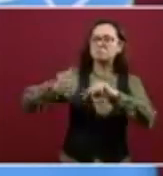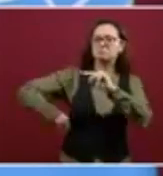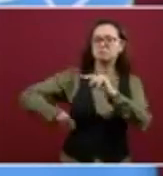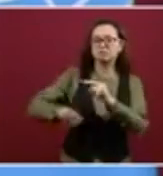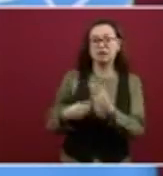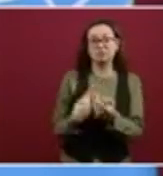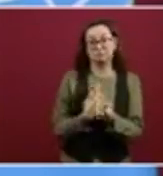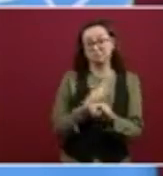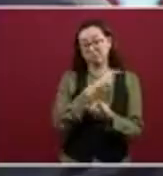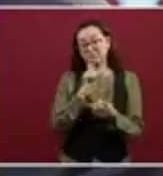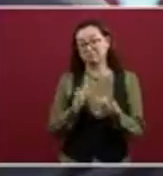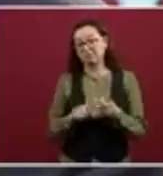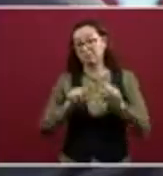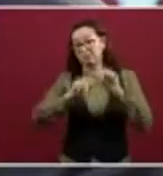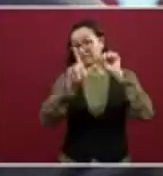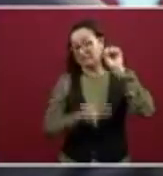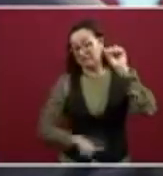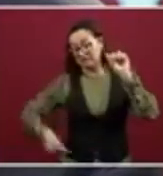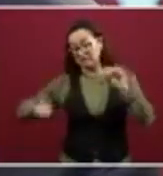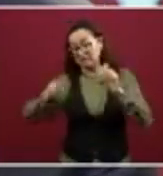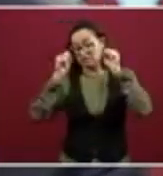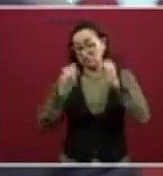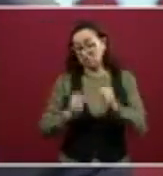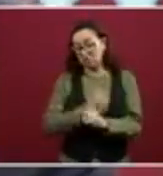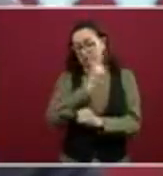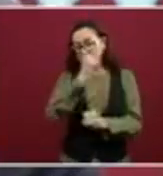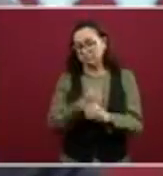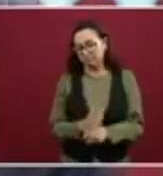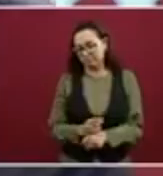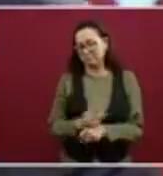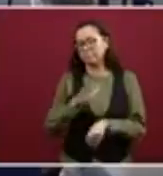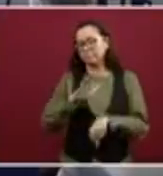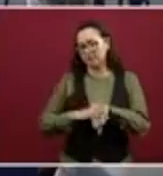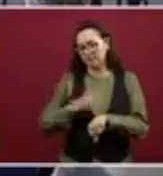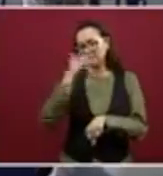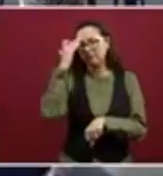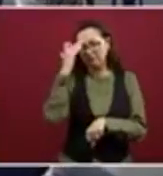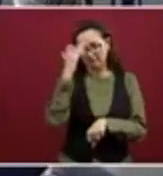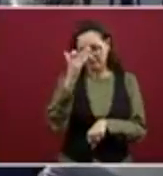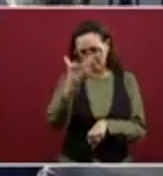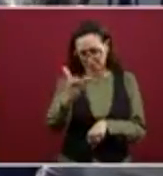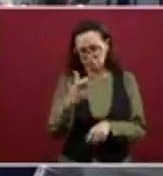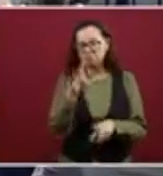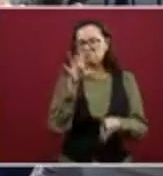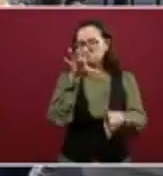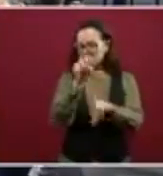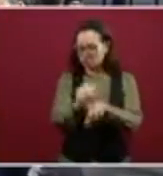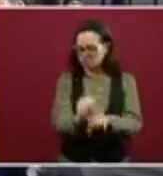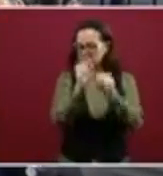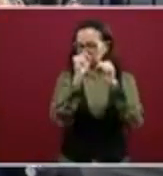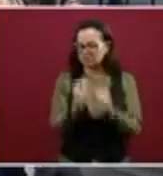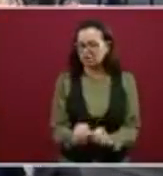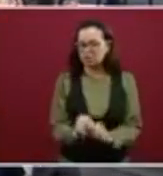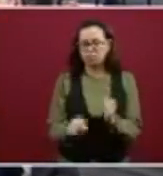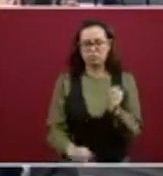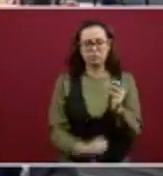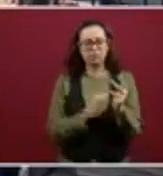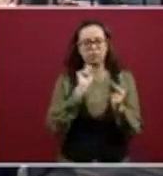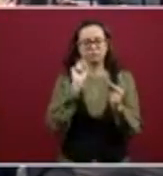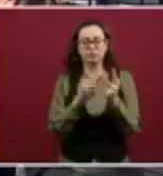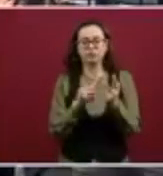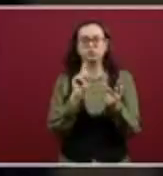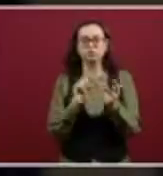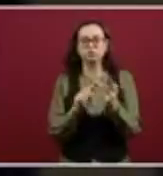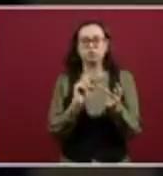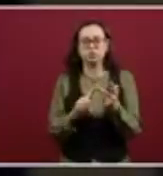lleva un poco más de tiempo, pero lo vamos a lograr. La segunda pregunta, ¿cuál es el objetivo de las reuniones que van a